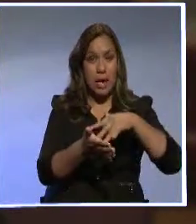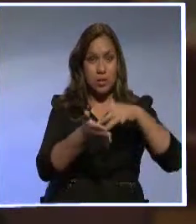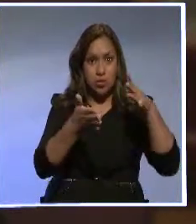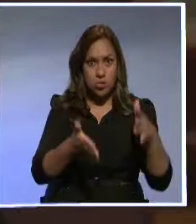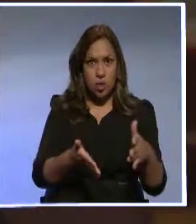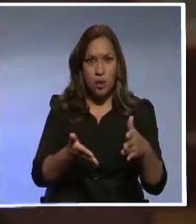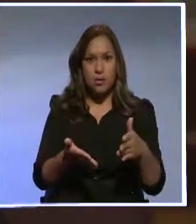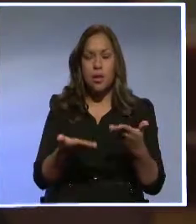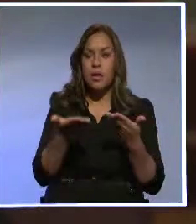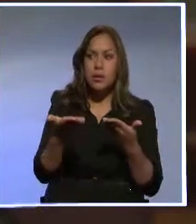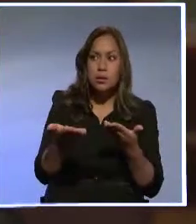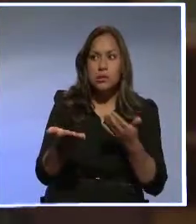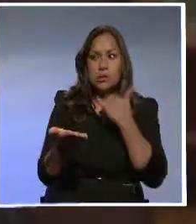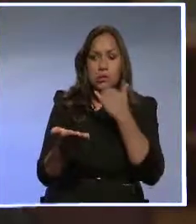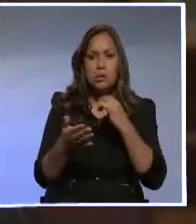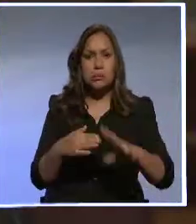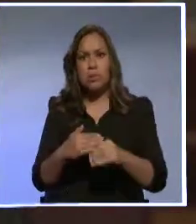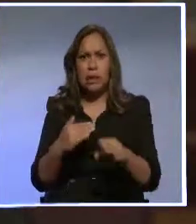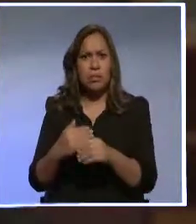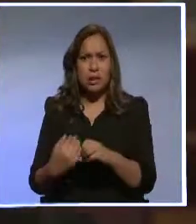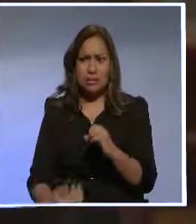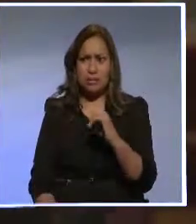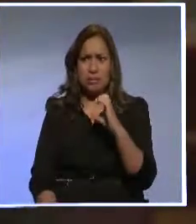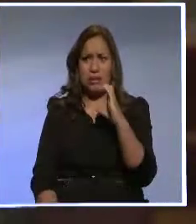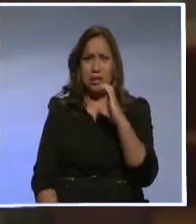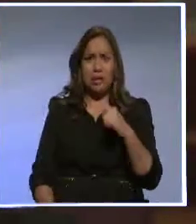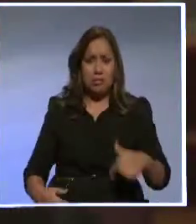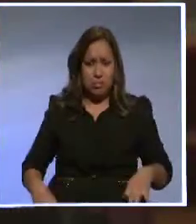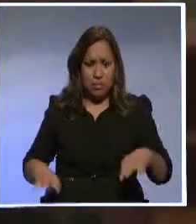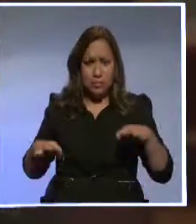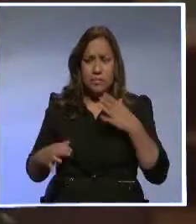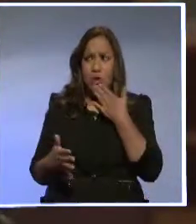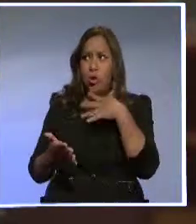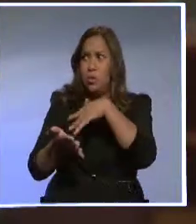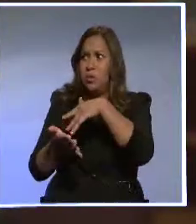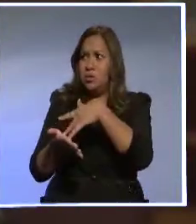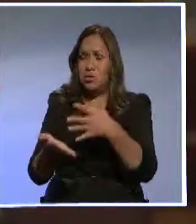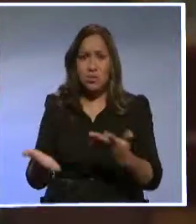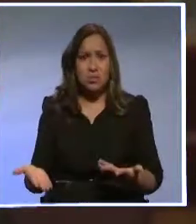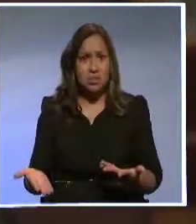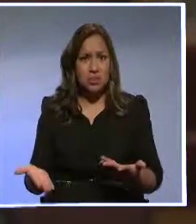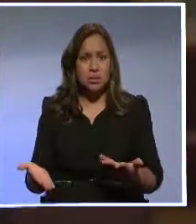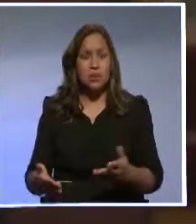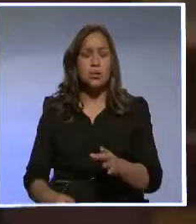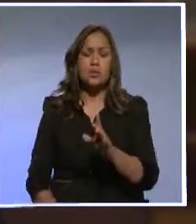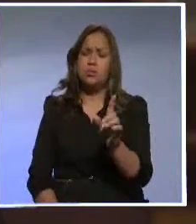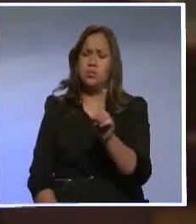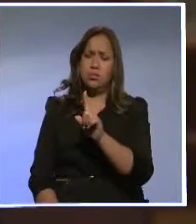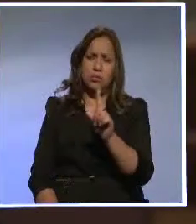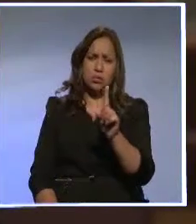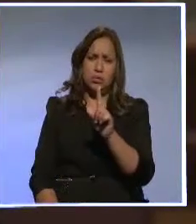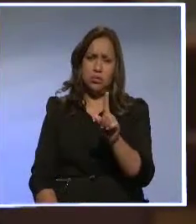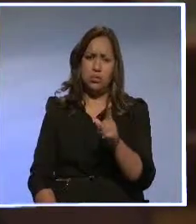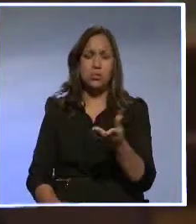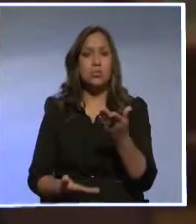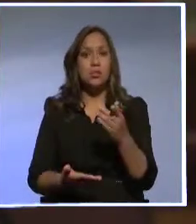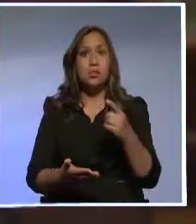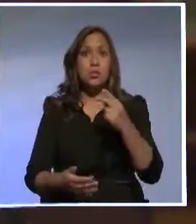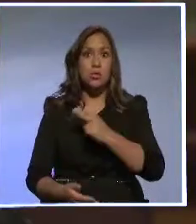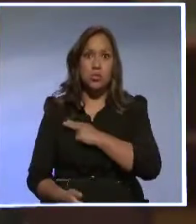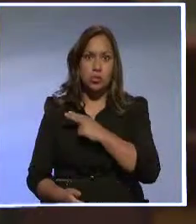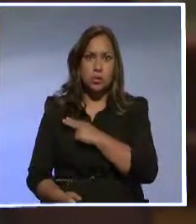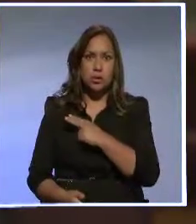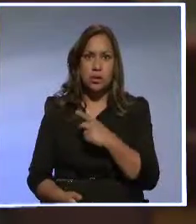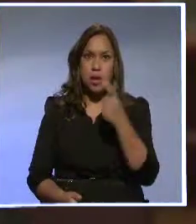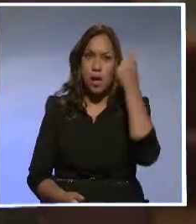negocio no se planifica no se estructura no se desarrolla en la universidad pensando en una utilidad en